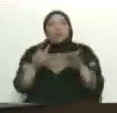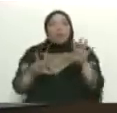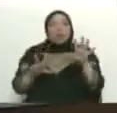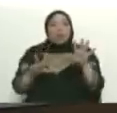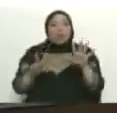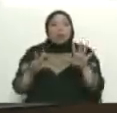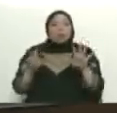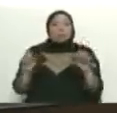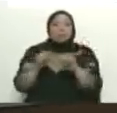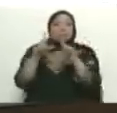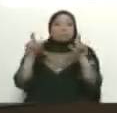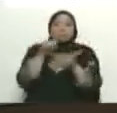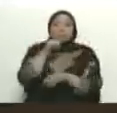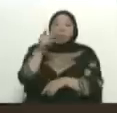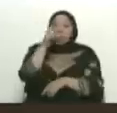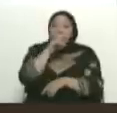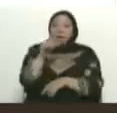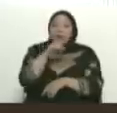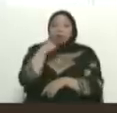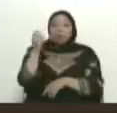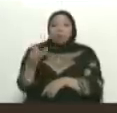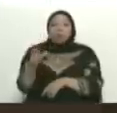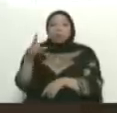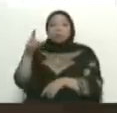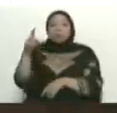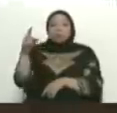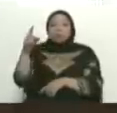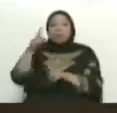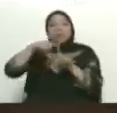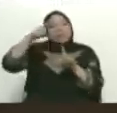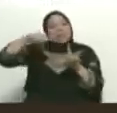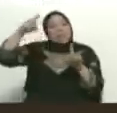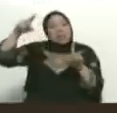cómo milagrosamente en esos años la mortalidad cae